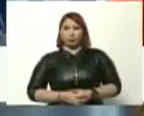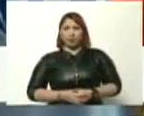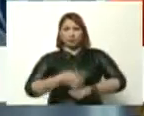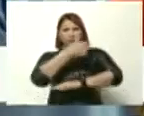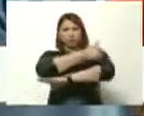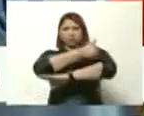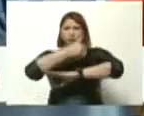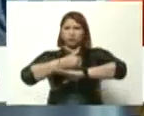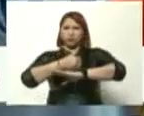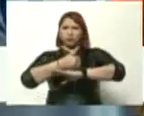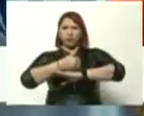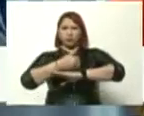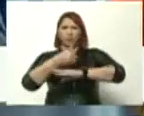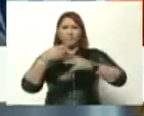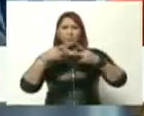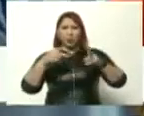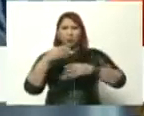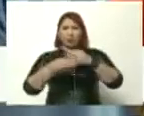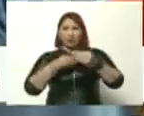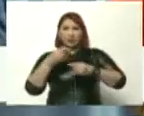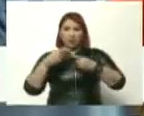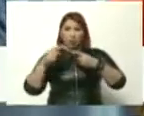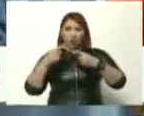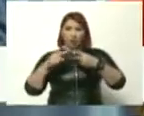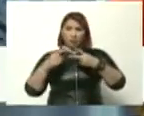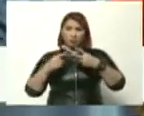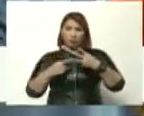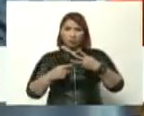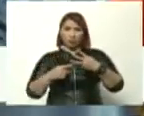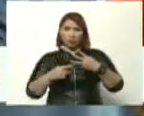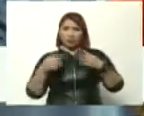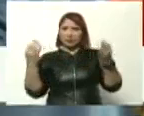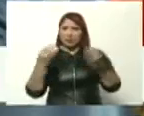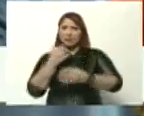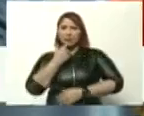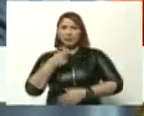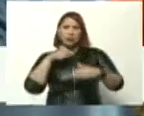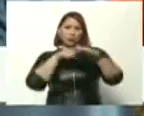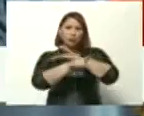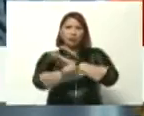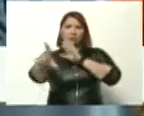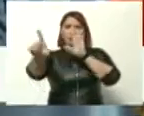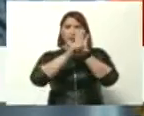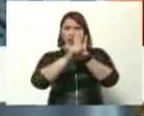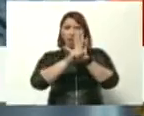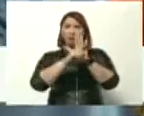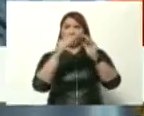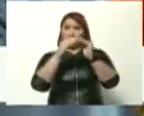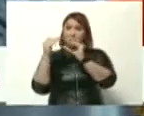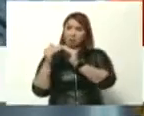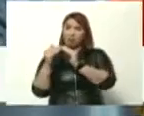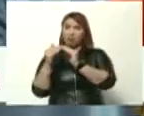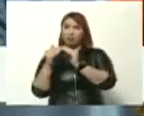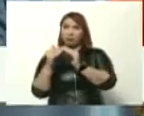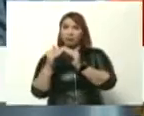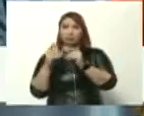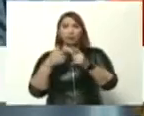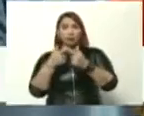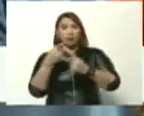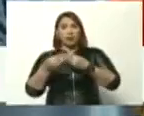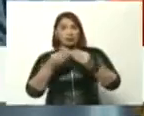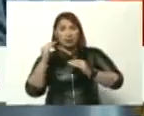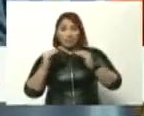públicos, cometiendo acciones como esta, siempre he dicho que la ley entra por casa y es bueno siempre hacer los